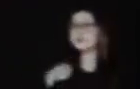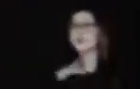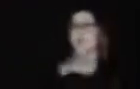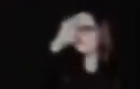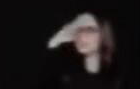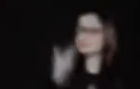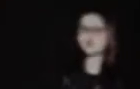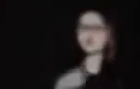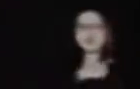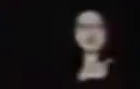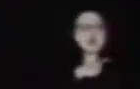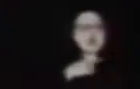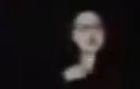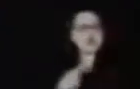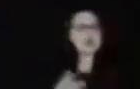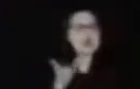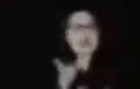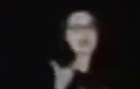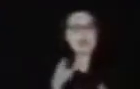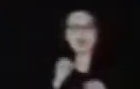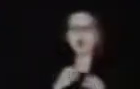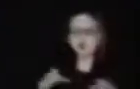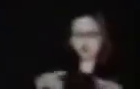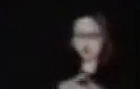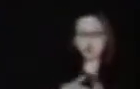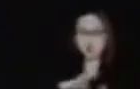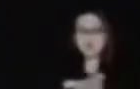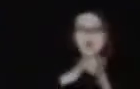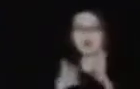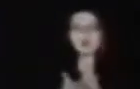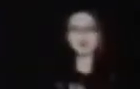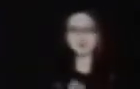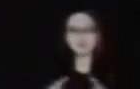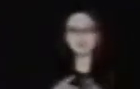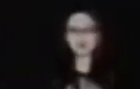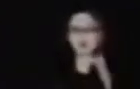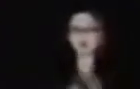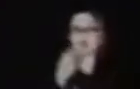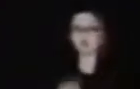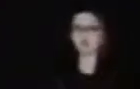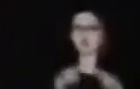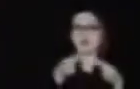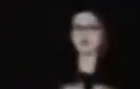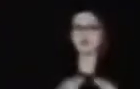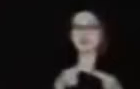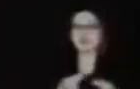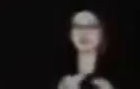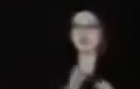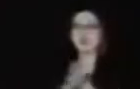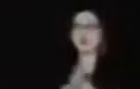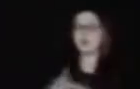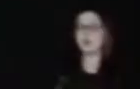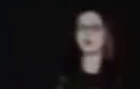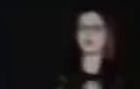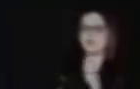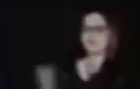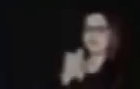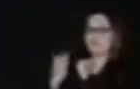delictivos individuales o de una red de complicidades para hacer negocios al amparo del